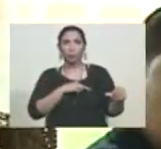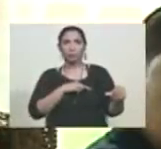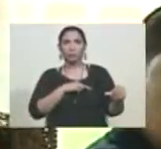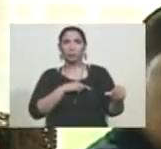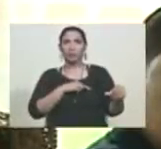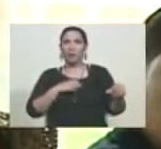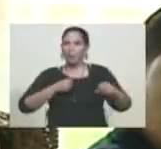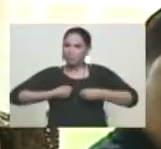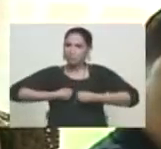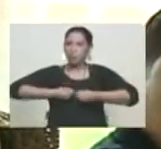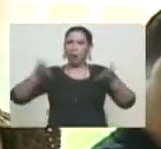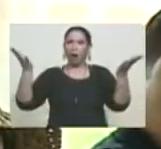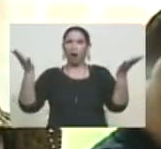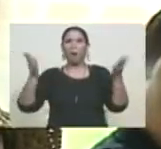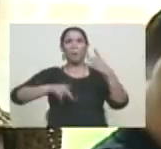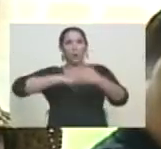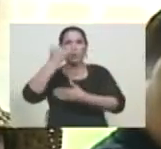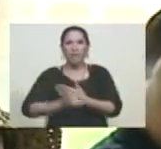al abismo